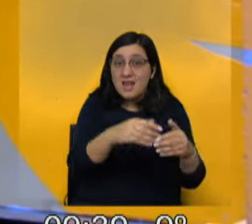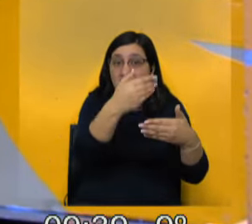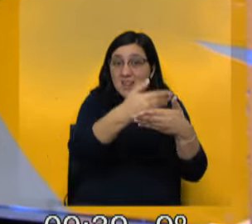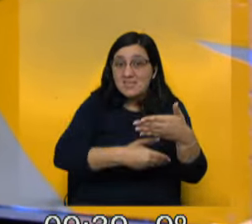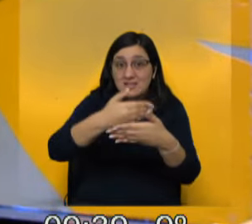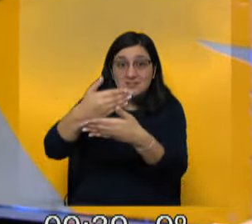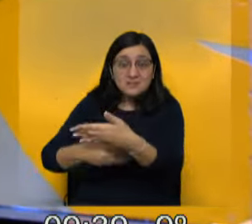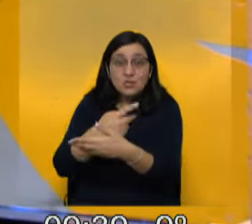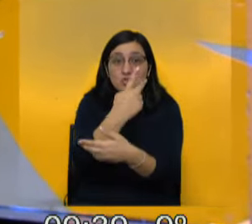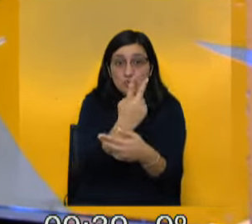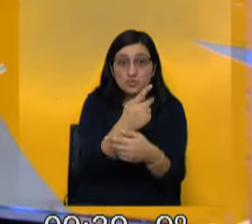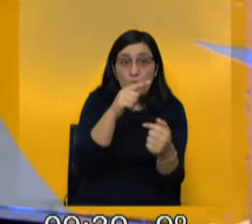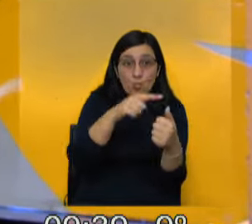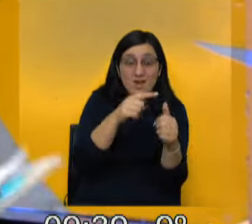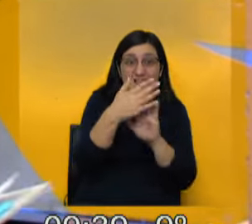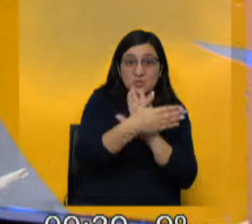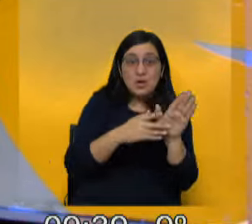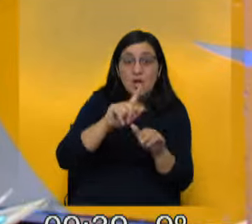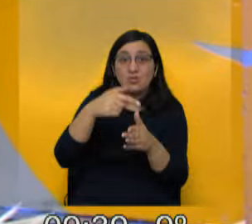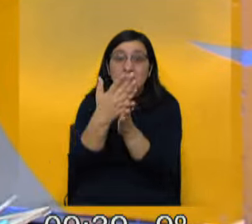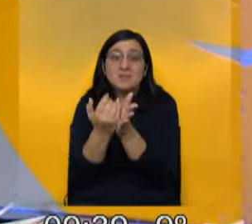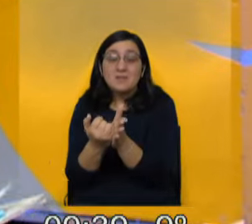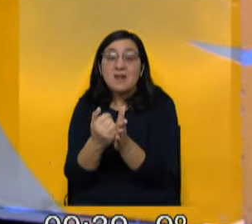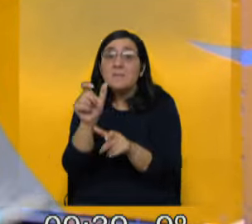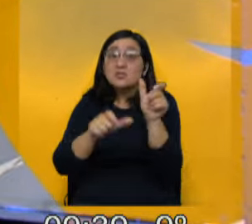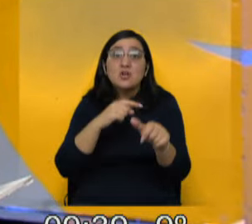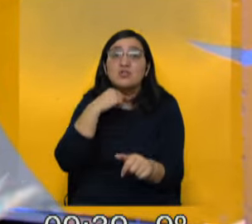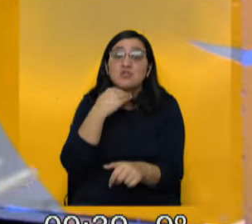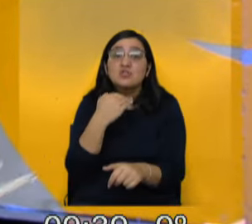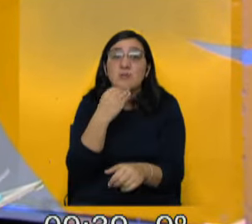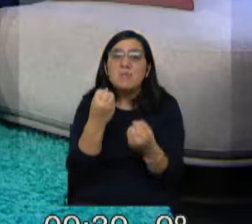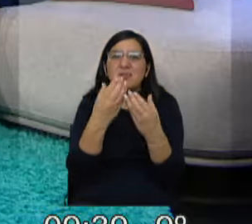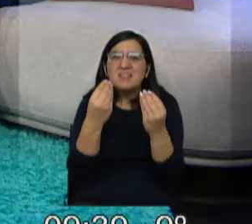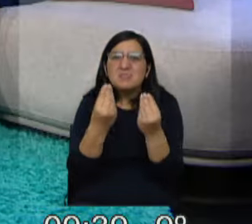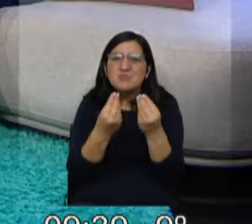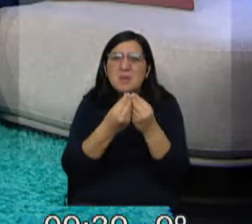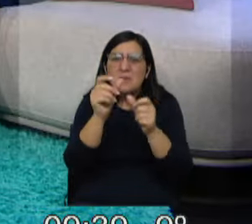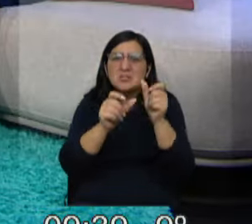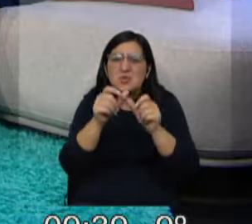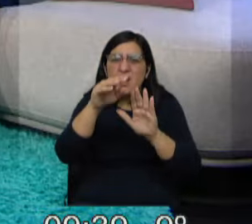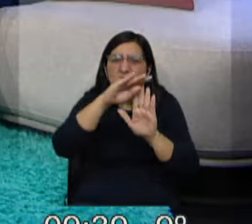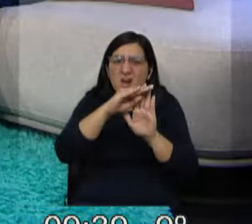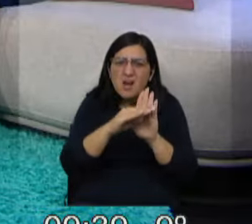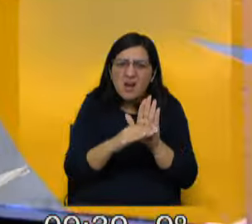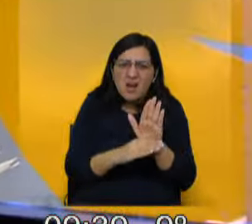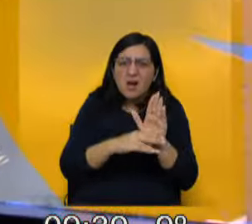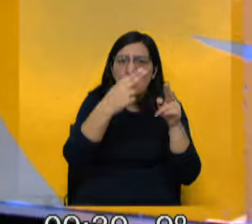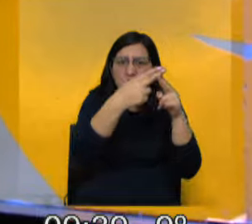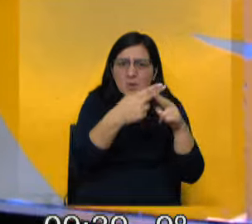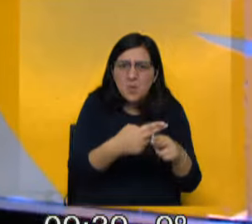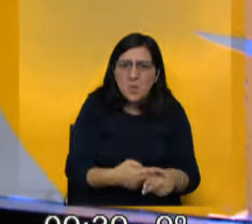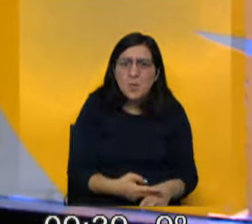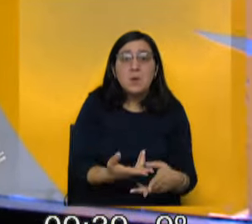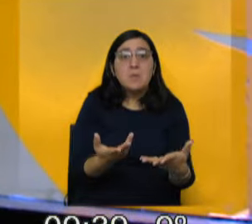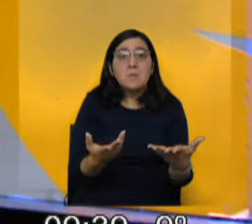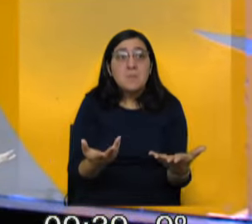nivel departamental. La gente no sabe qué es lo que está... ¿Por qué está toda esa gente escrita abajo del candidato que es lo que se publicita,